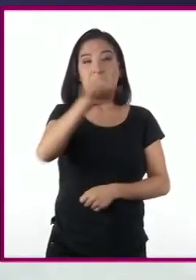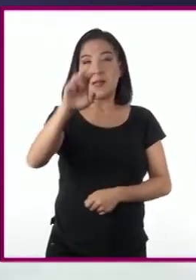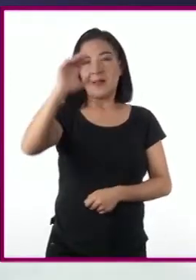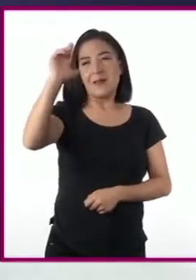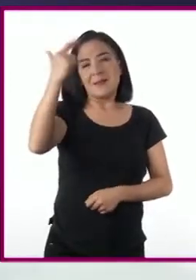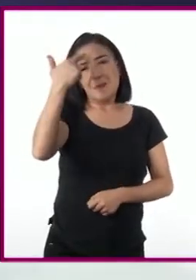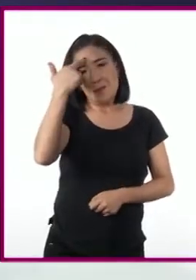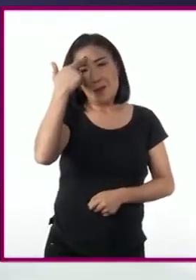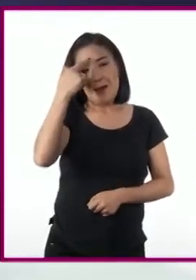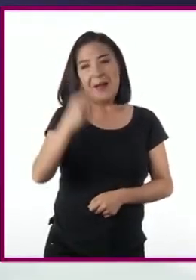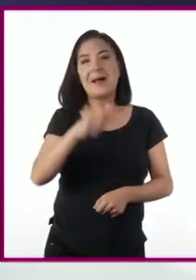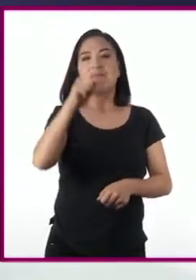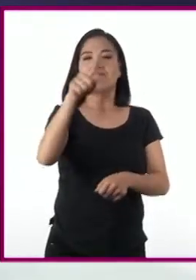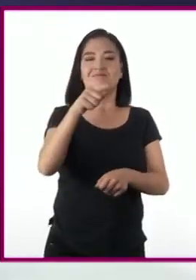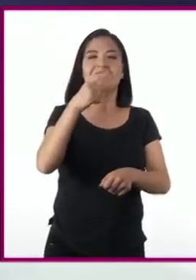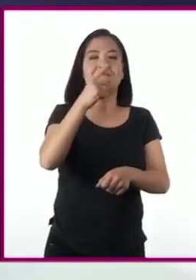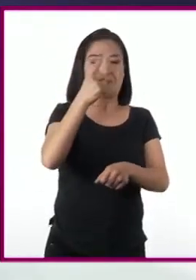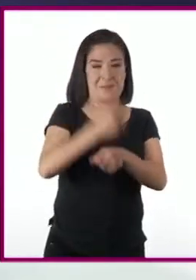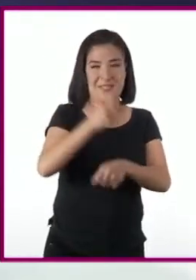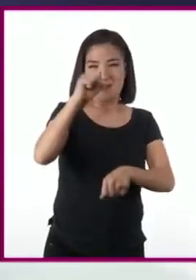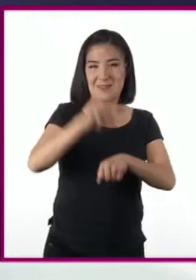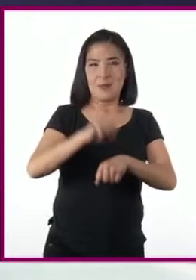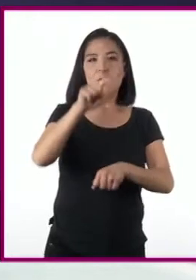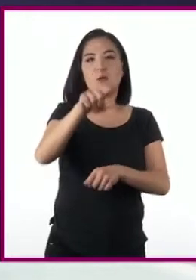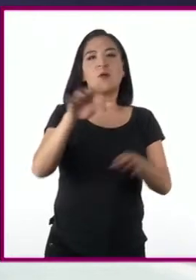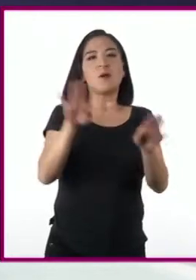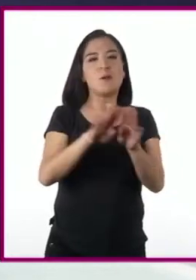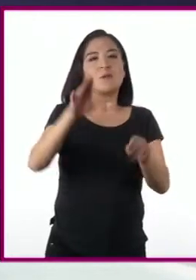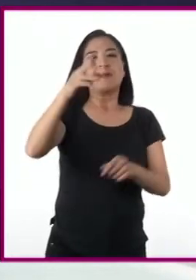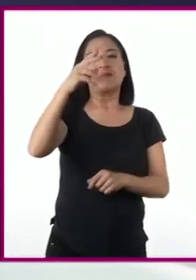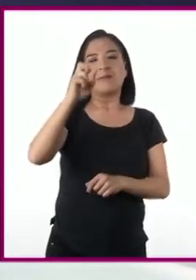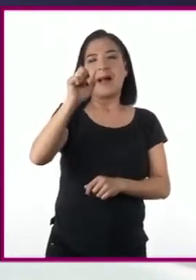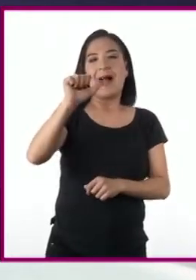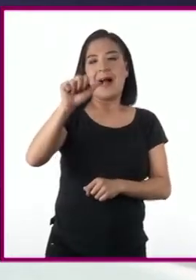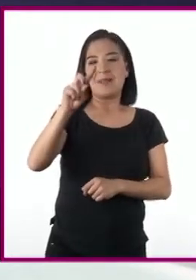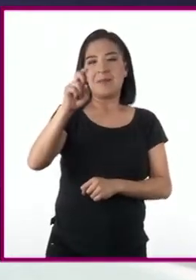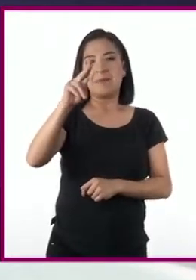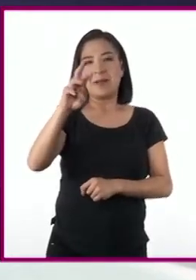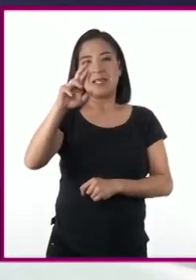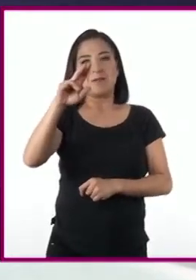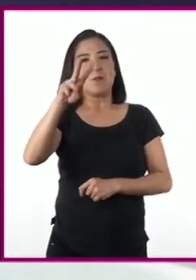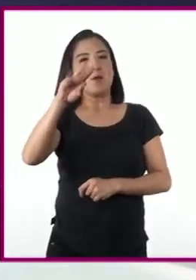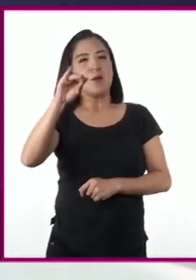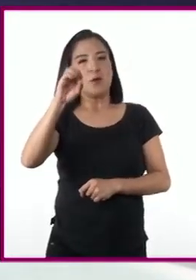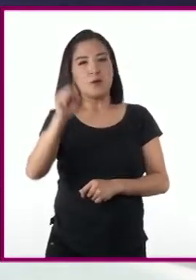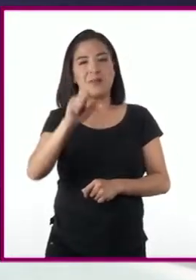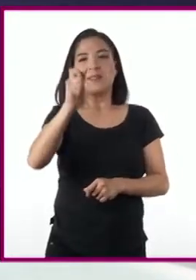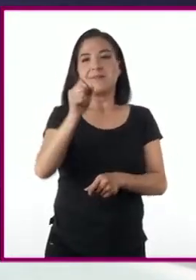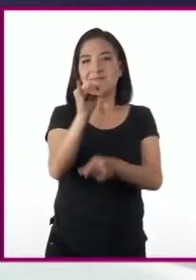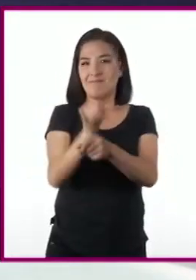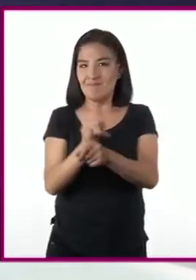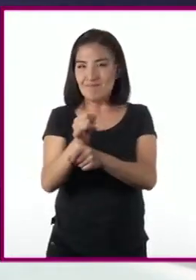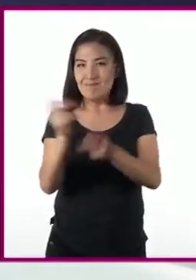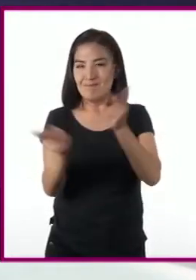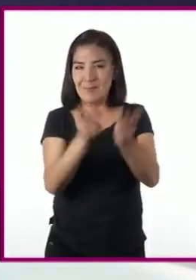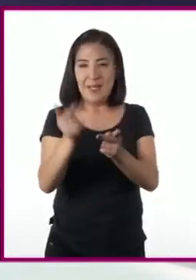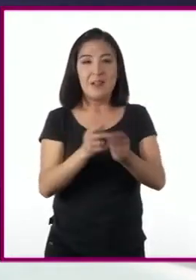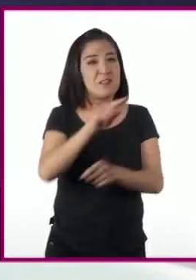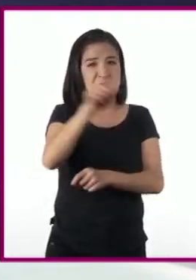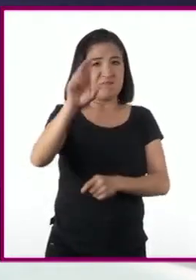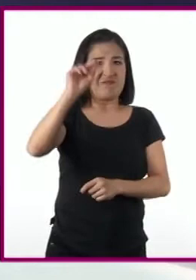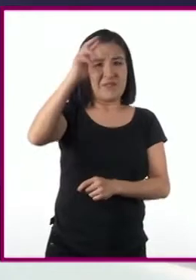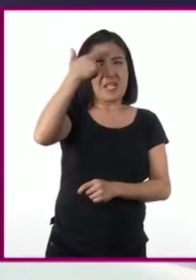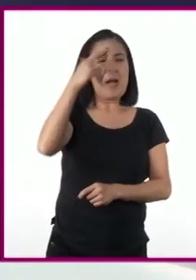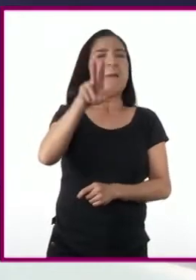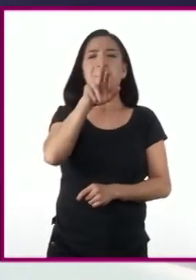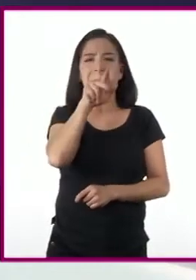¿Recuerdan que en primer grado aprendieron los adverbios interrogativos? Si es que no lo recuerdan, no se